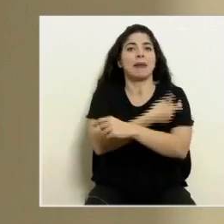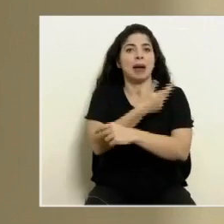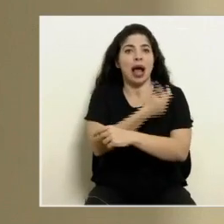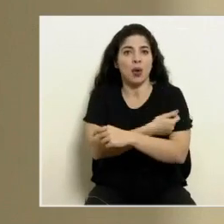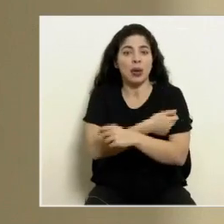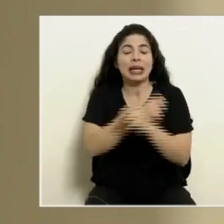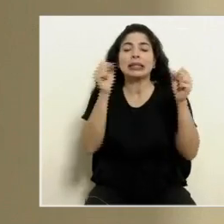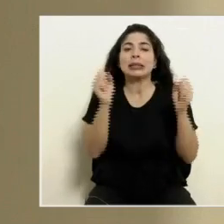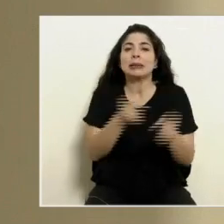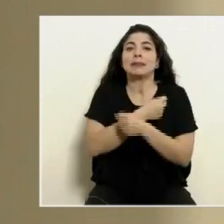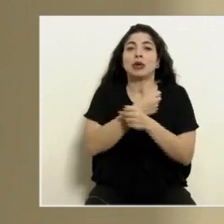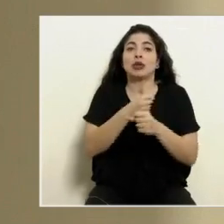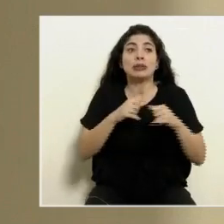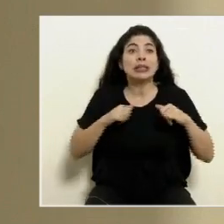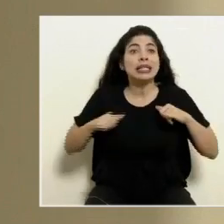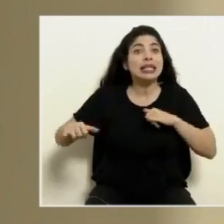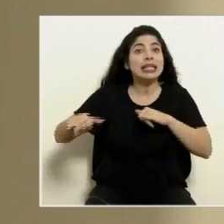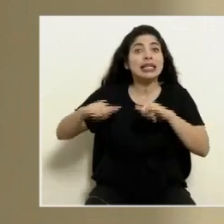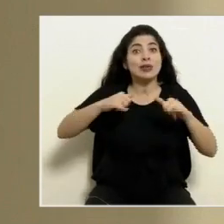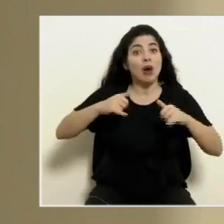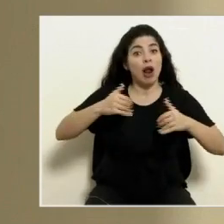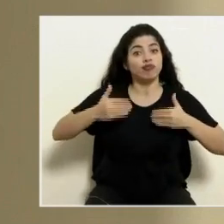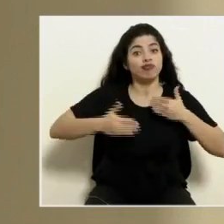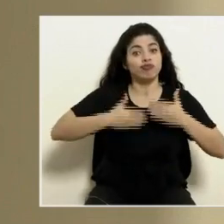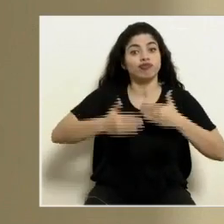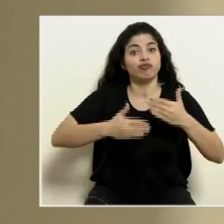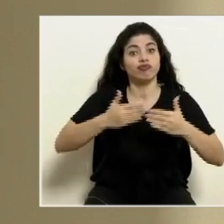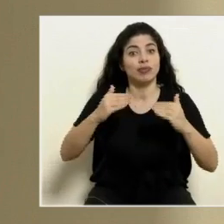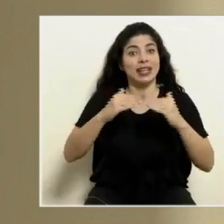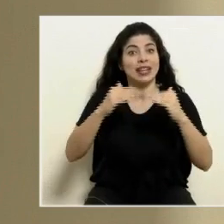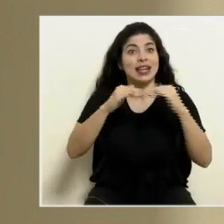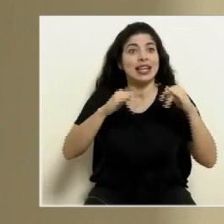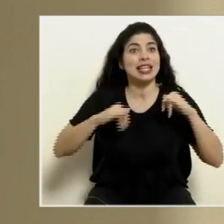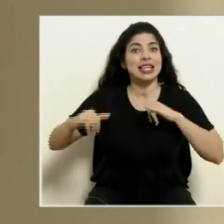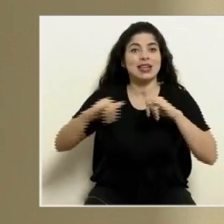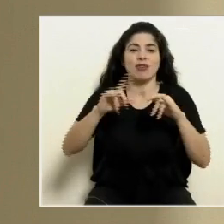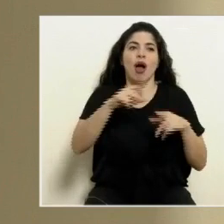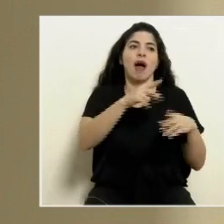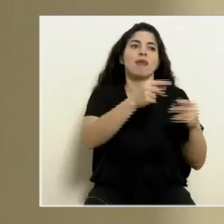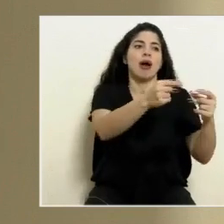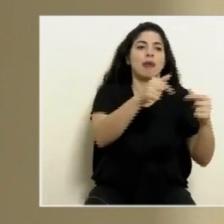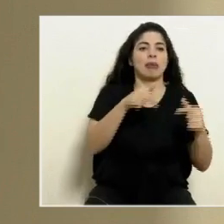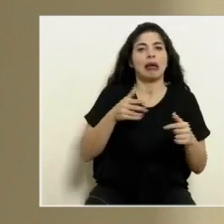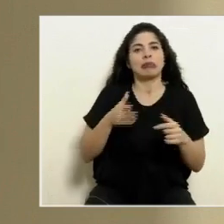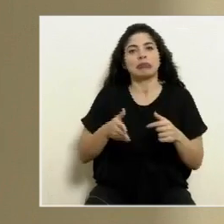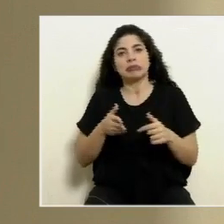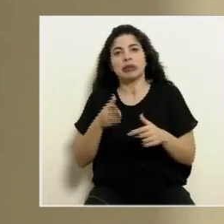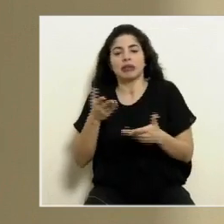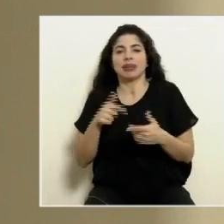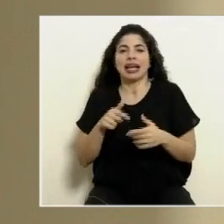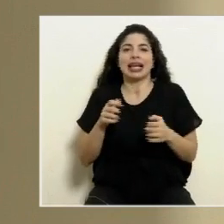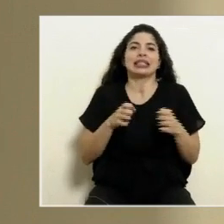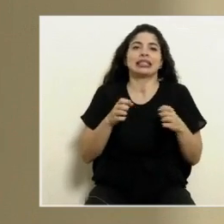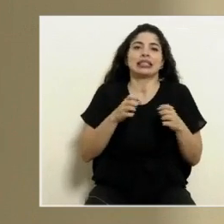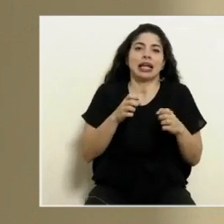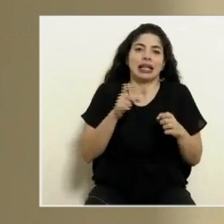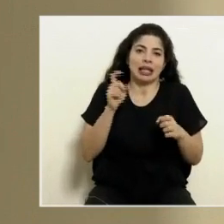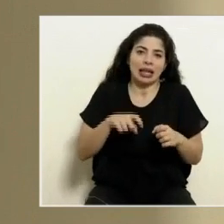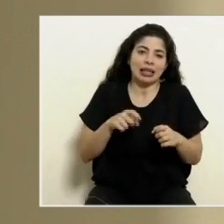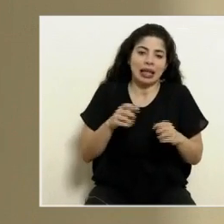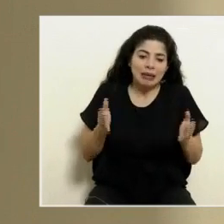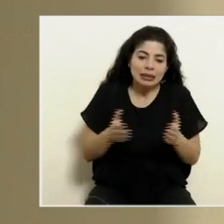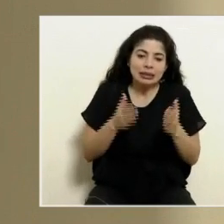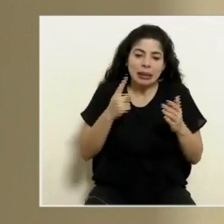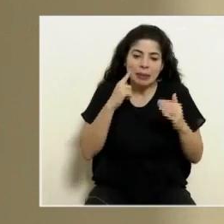es imposible avanzar de una forma homogénea en todo el país y en eso pues la Caja ha estado tratando de tomar las estrategias para disminuir